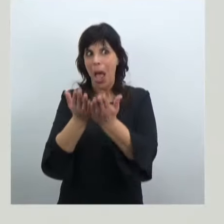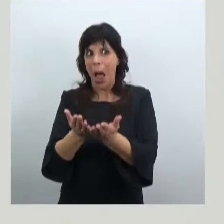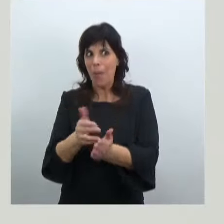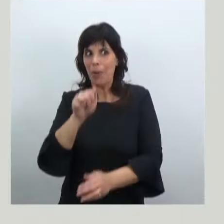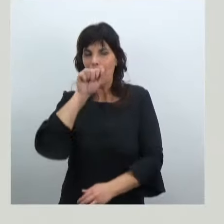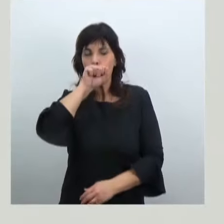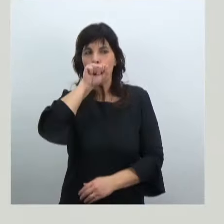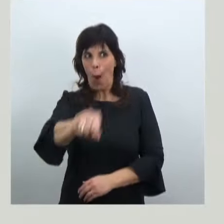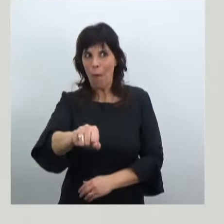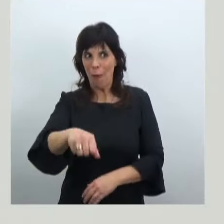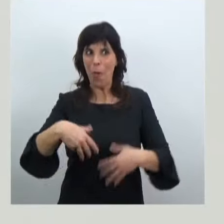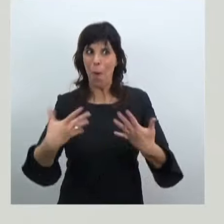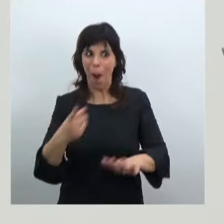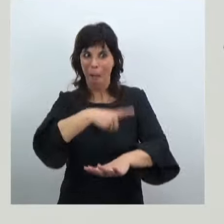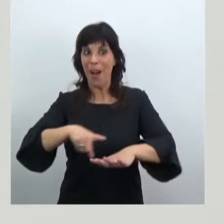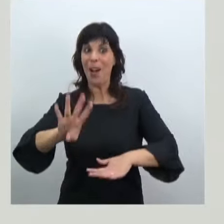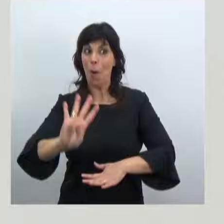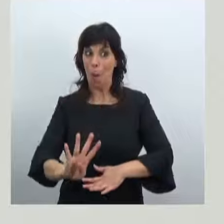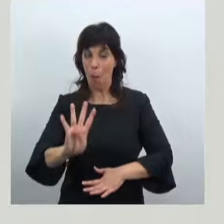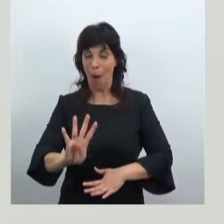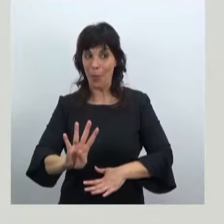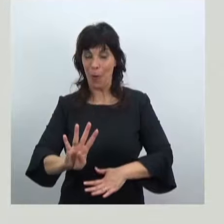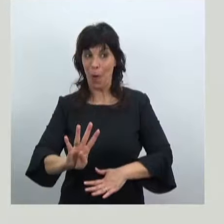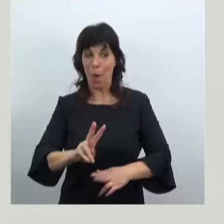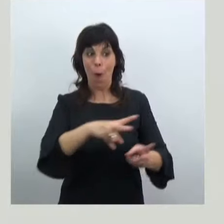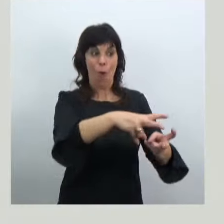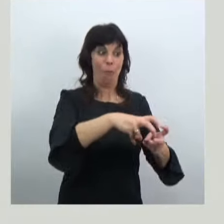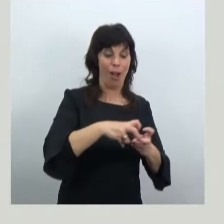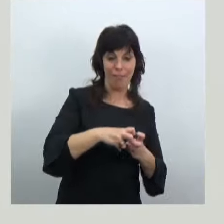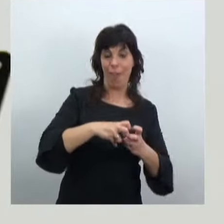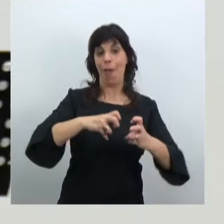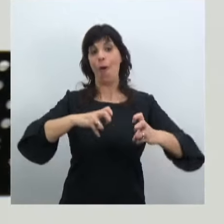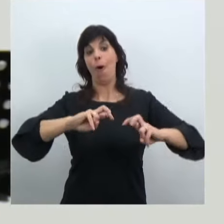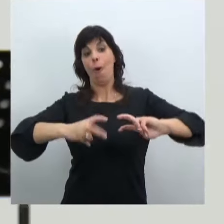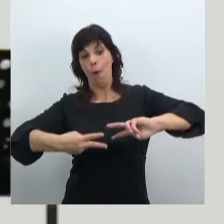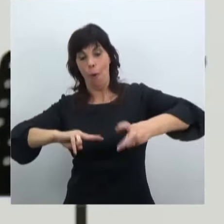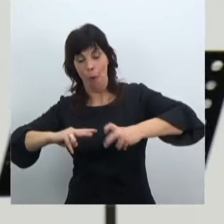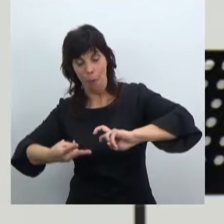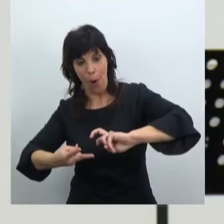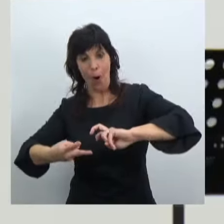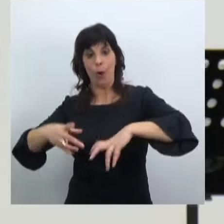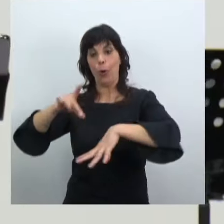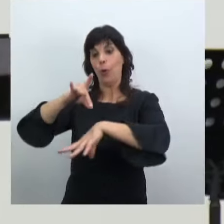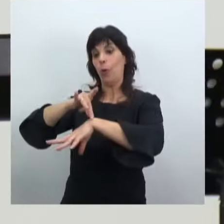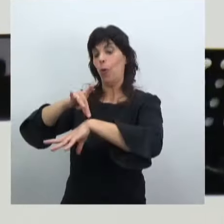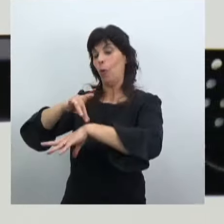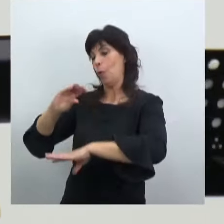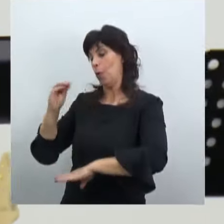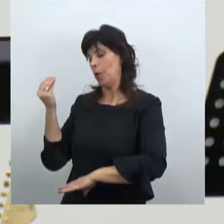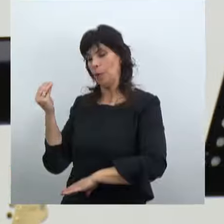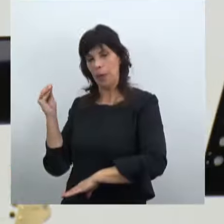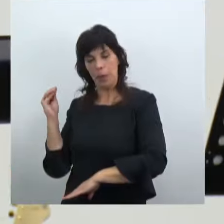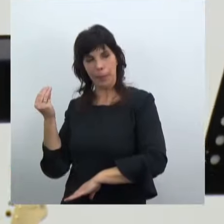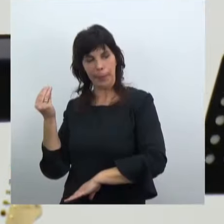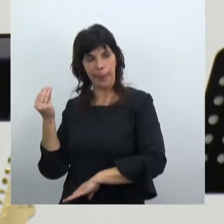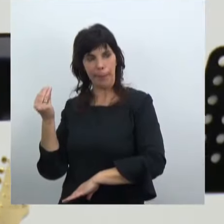los 4 evangelios es mi parte favorita, y yo te recomiendo que la leas una vez al mes, uno de los evangelios, me di de una